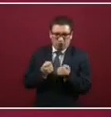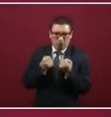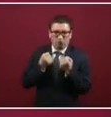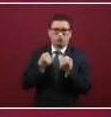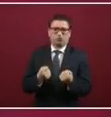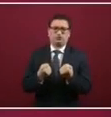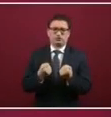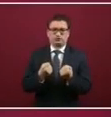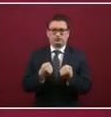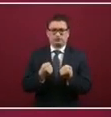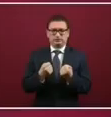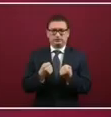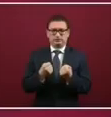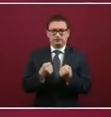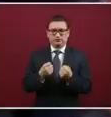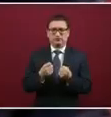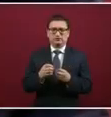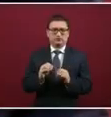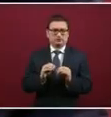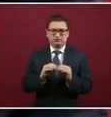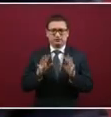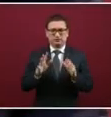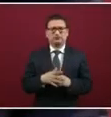digo, la izquierda cometió el error